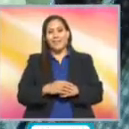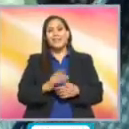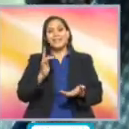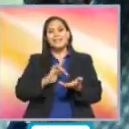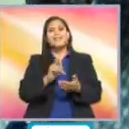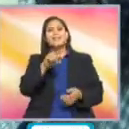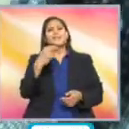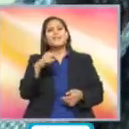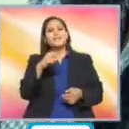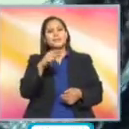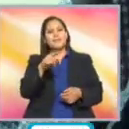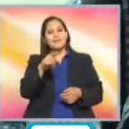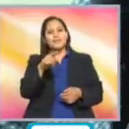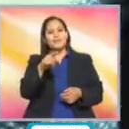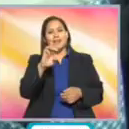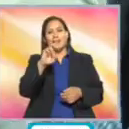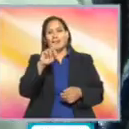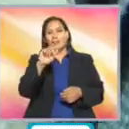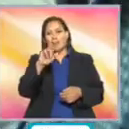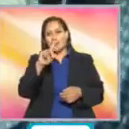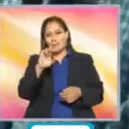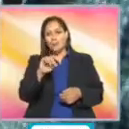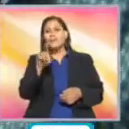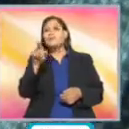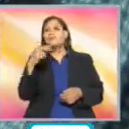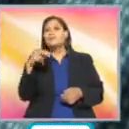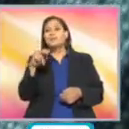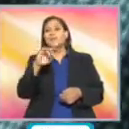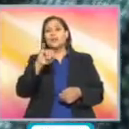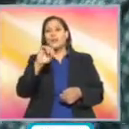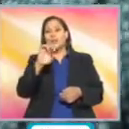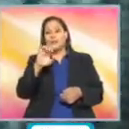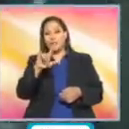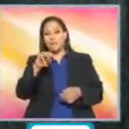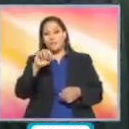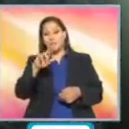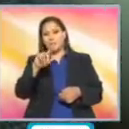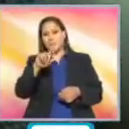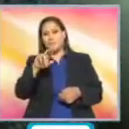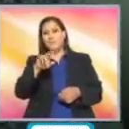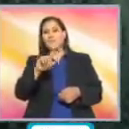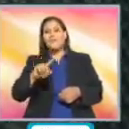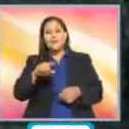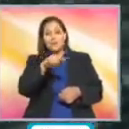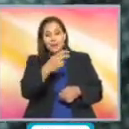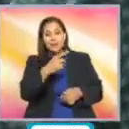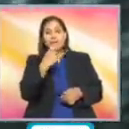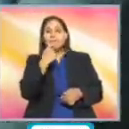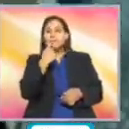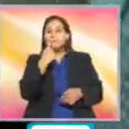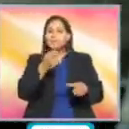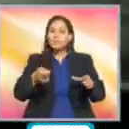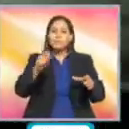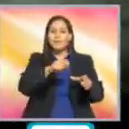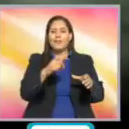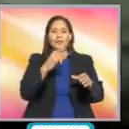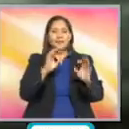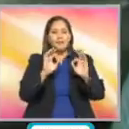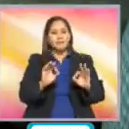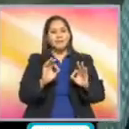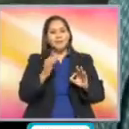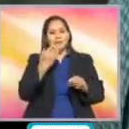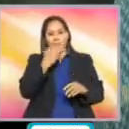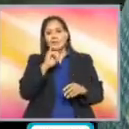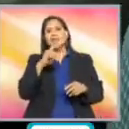Gracias. ¿Su nombre, maestro? Eduardo. Eduardo, ¿y el suyo, maestro? Joel Márquez. Y entonces con esto le dé el sazón. Claro que sí, cuando